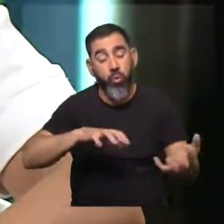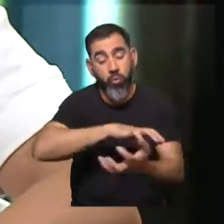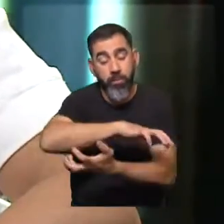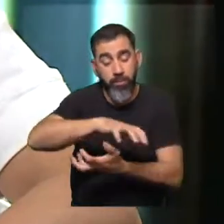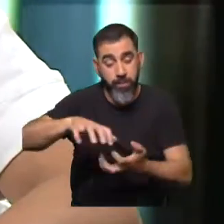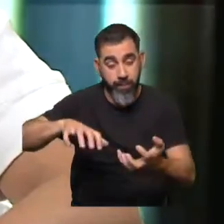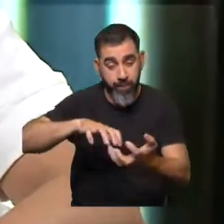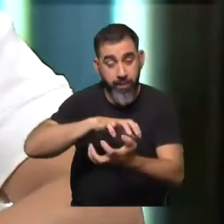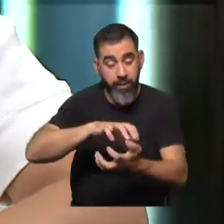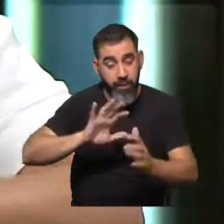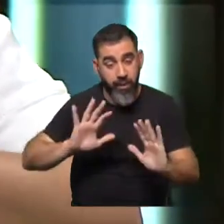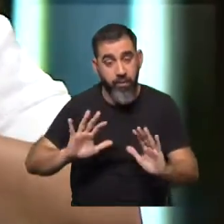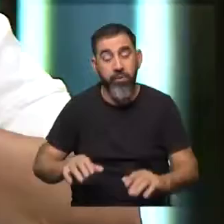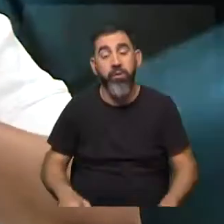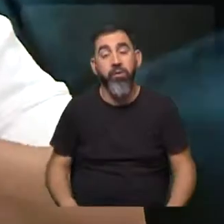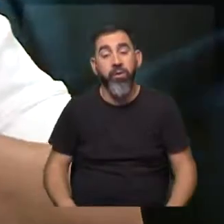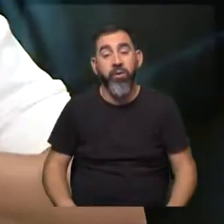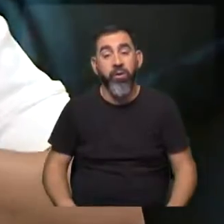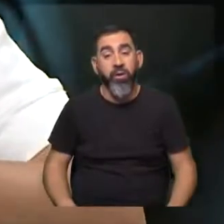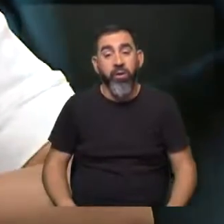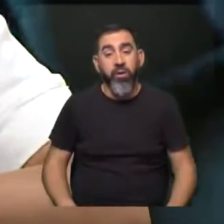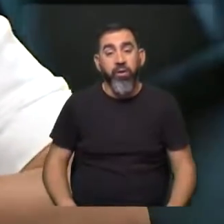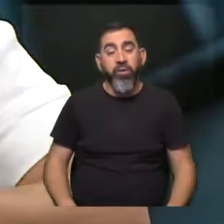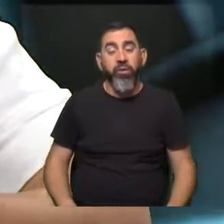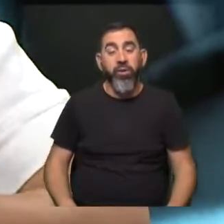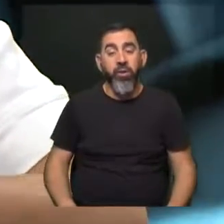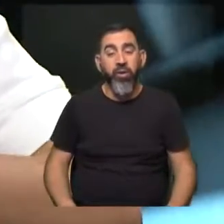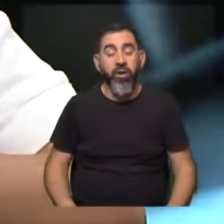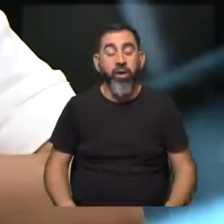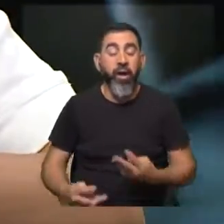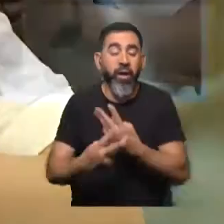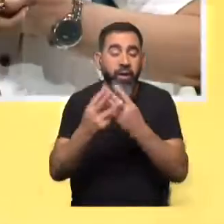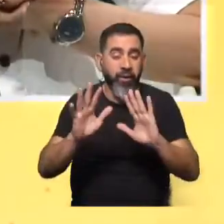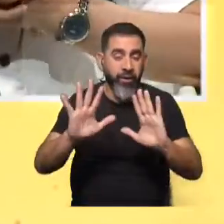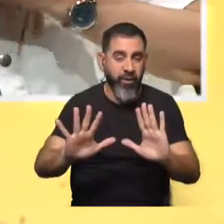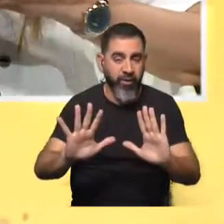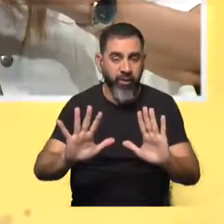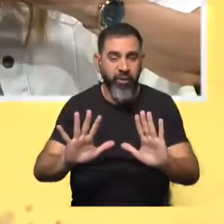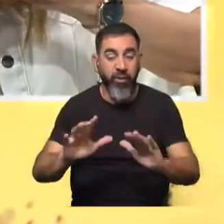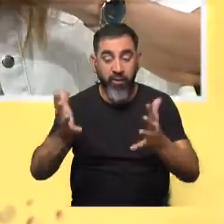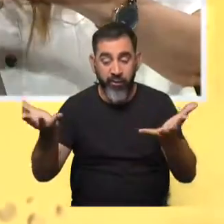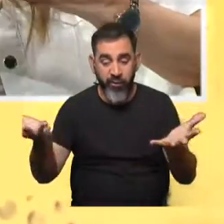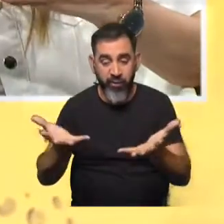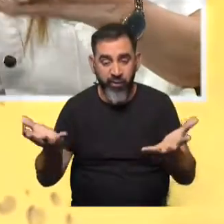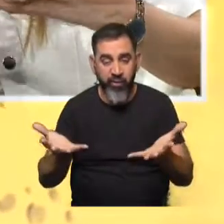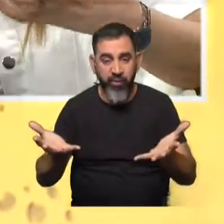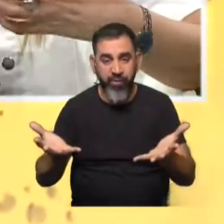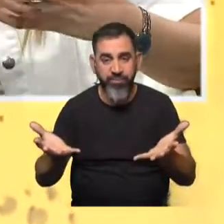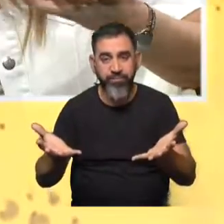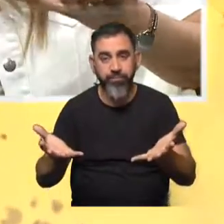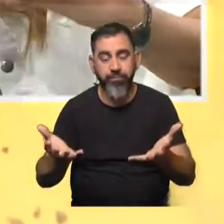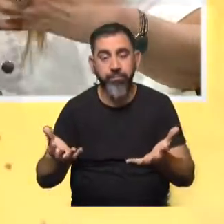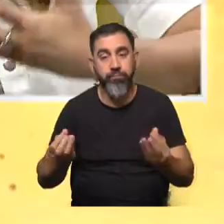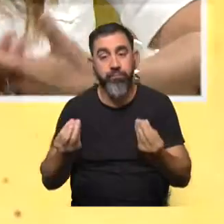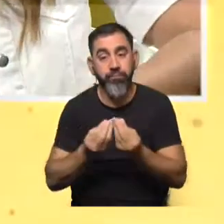¿no? Eso sería como el razonamiento así lógico, sería ese. Hoy en día estamos frente a